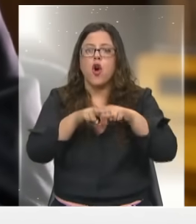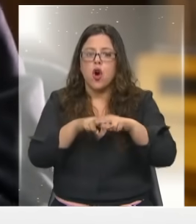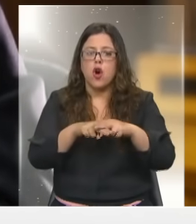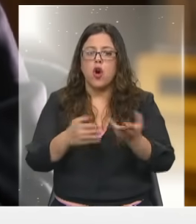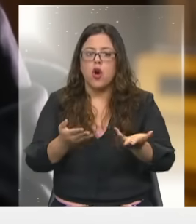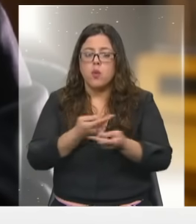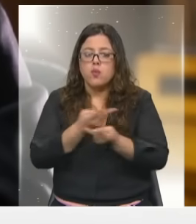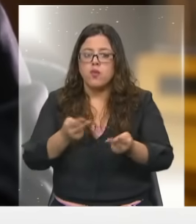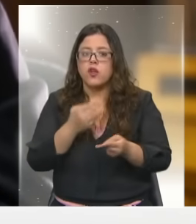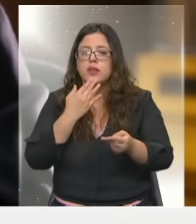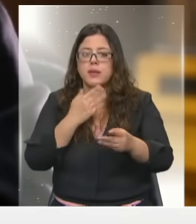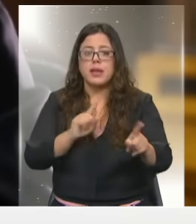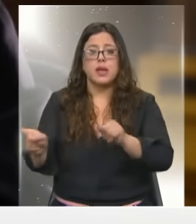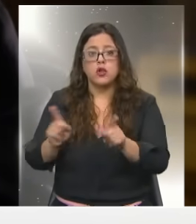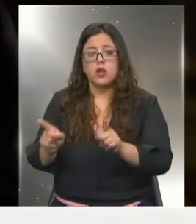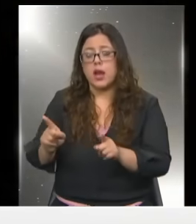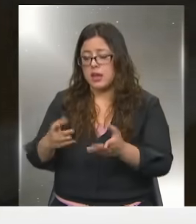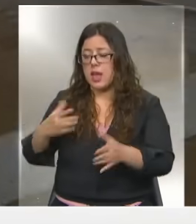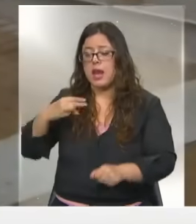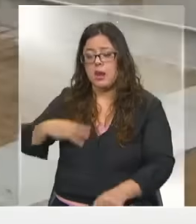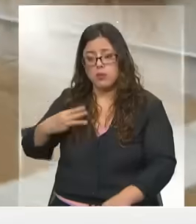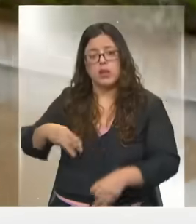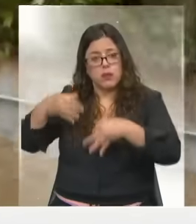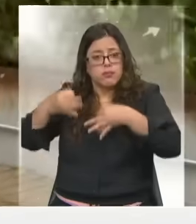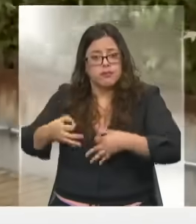dedique a gestionar políticamente el municipio.